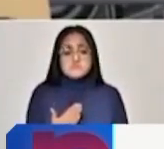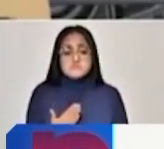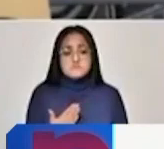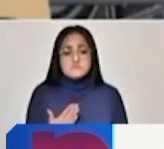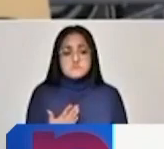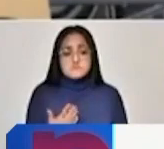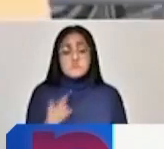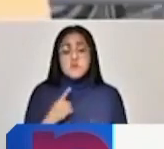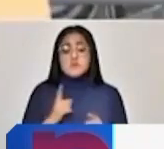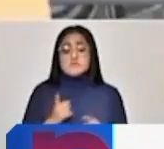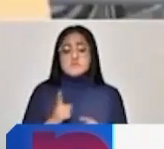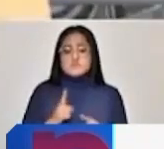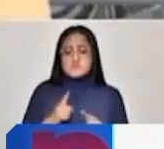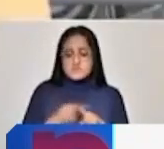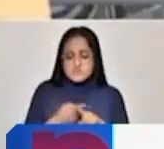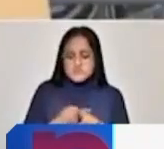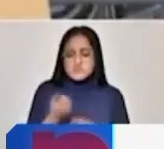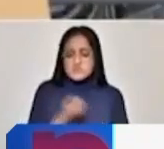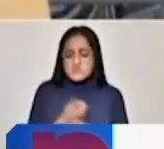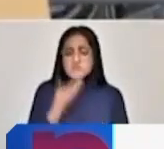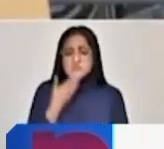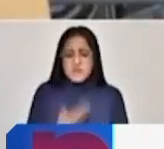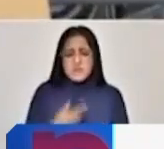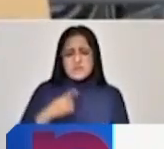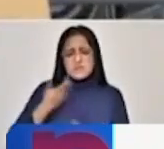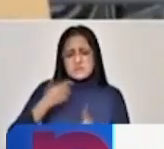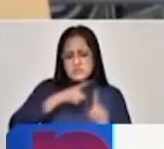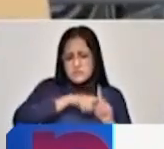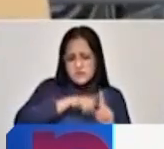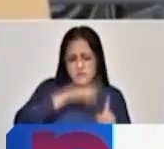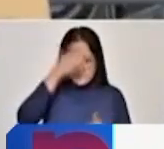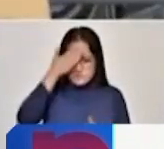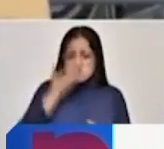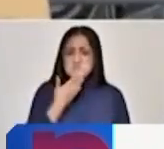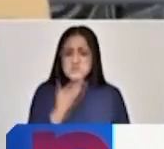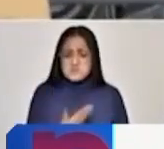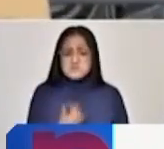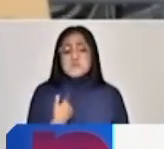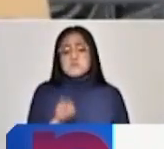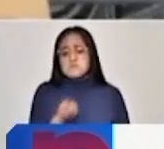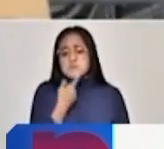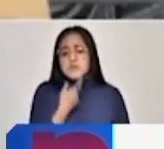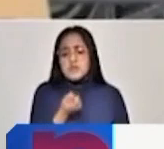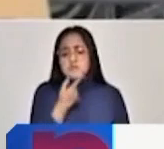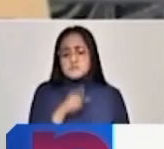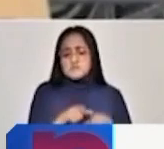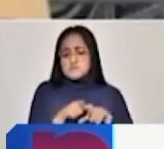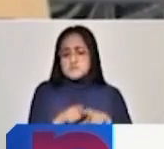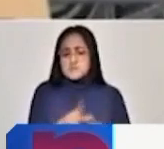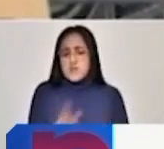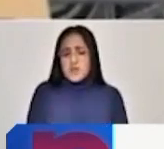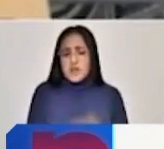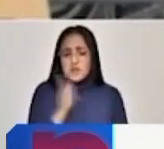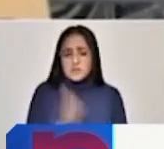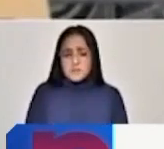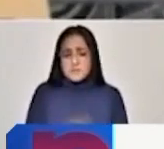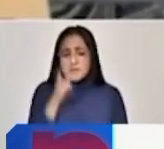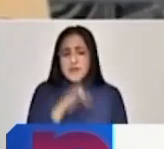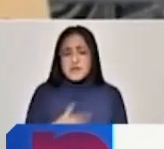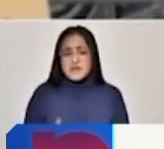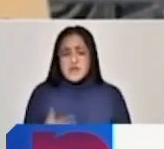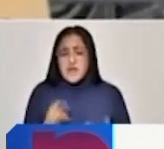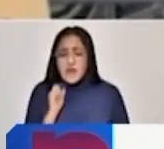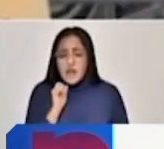Estoy oxigenando muy bien, temperatura bien. Y estoy tomando los medicamentos propios para las